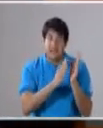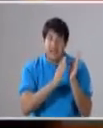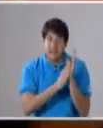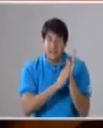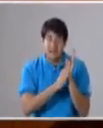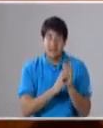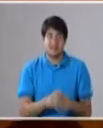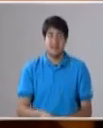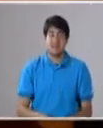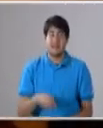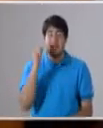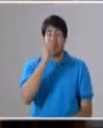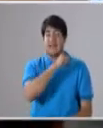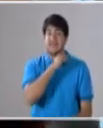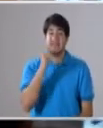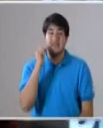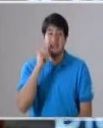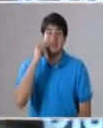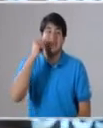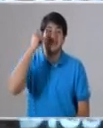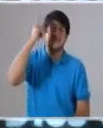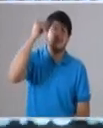Lo que se le canta.